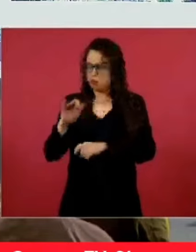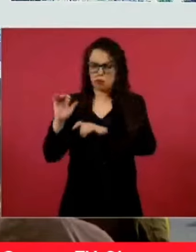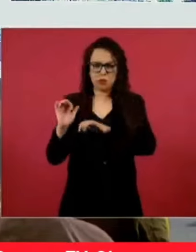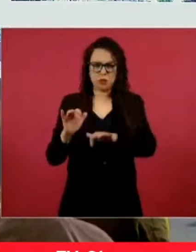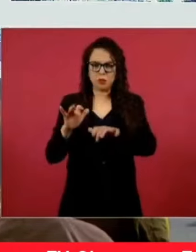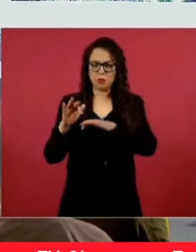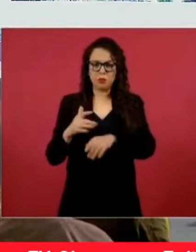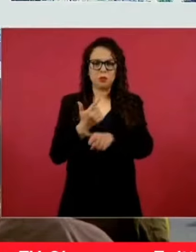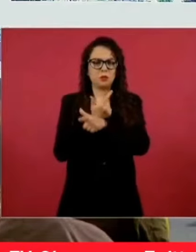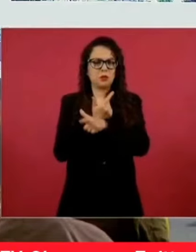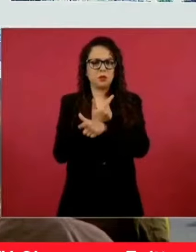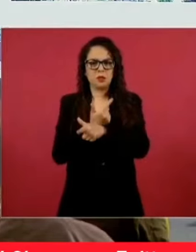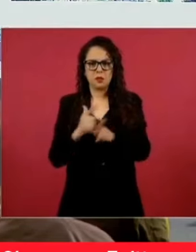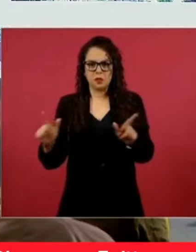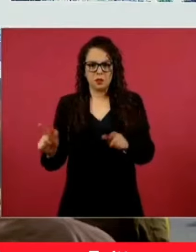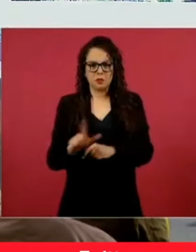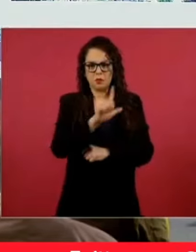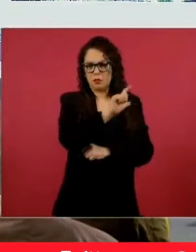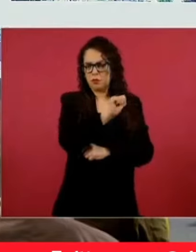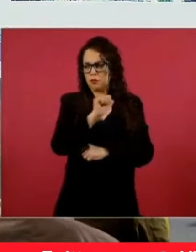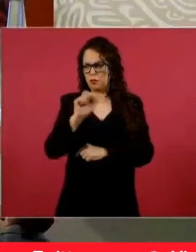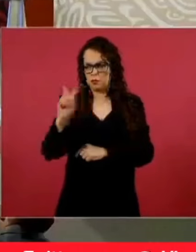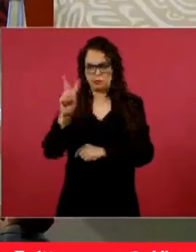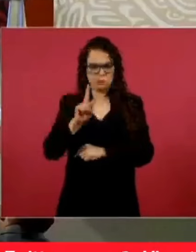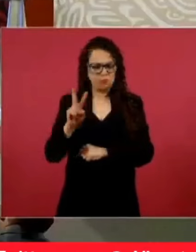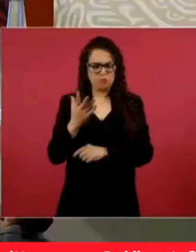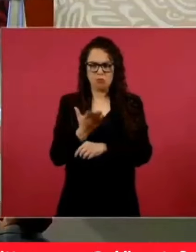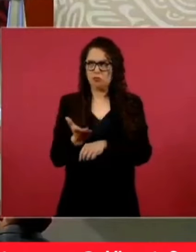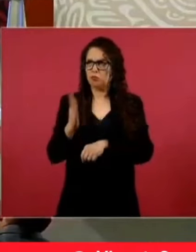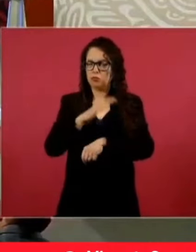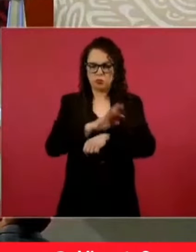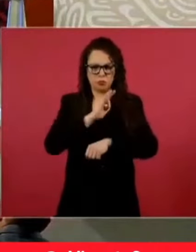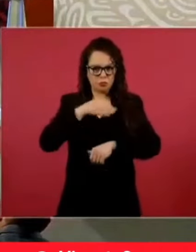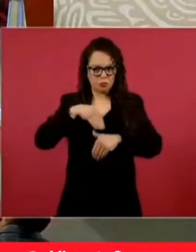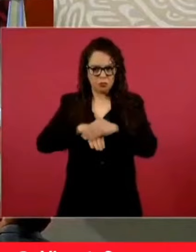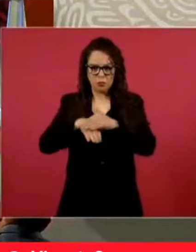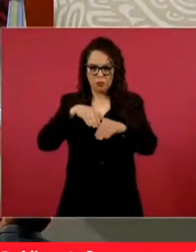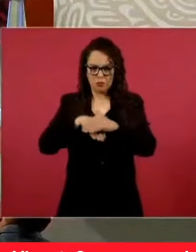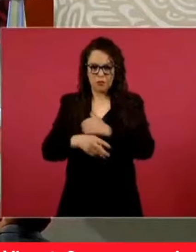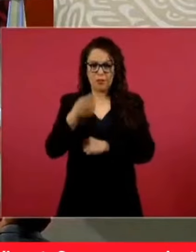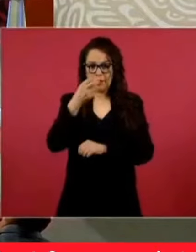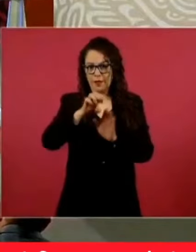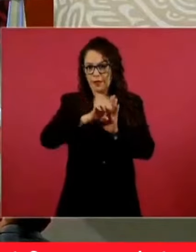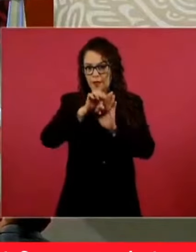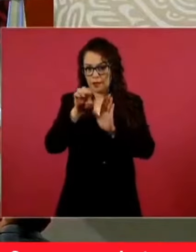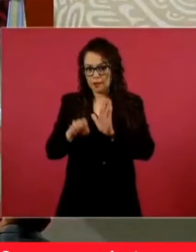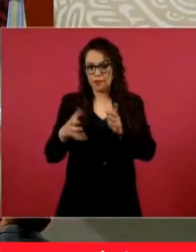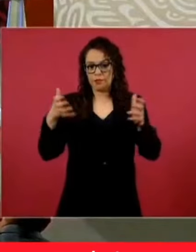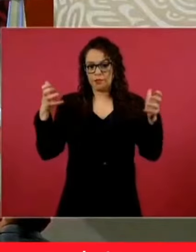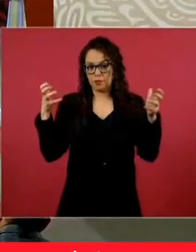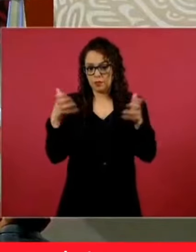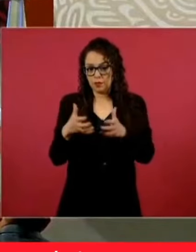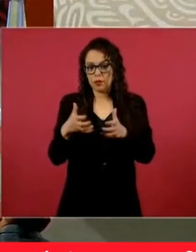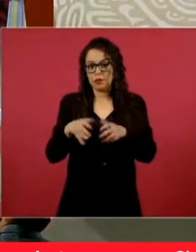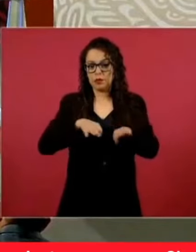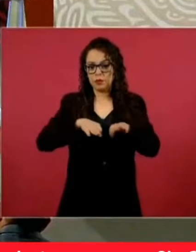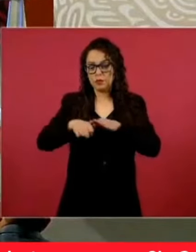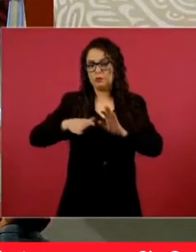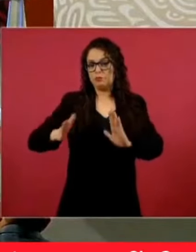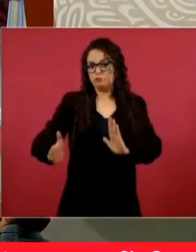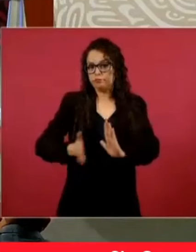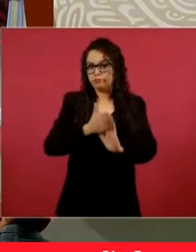horas a la semana sin más esto es alguno de los ejemplos que hemos venido desarrollando a través de esta administración Muchas gracias señor